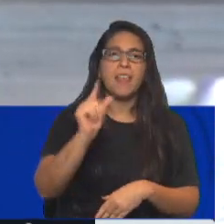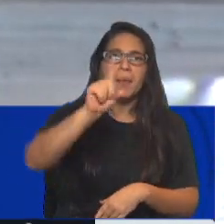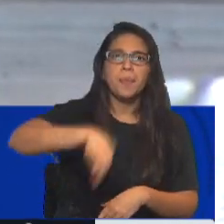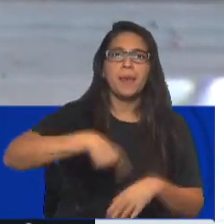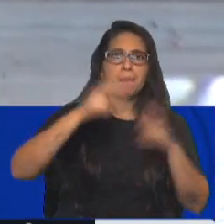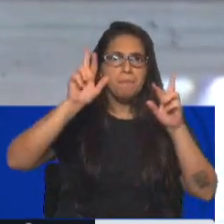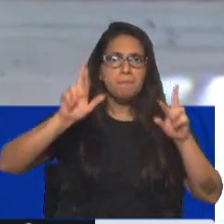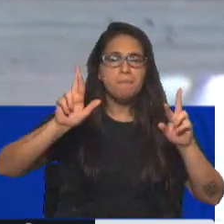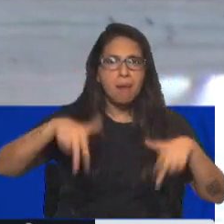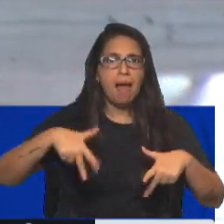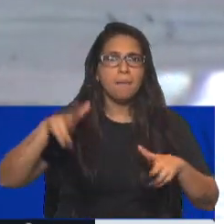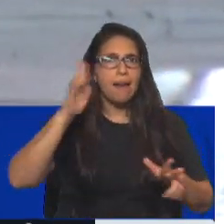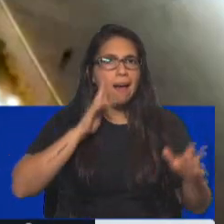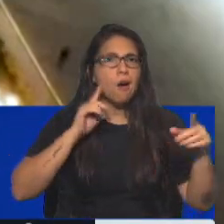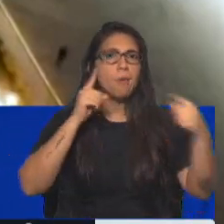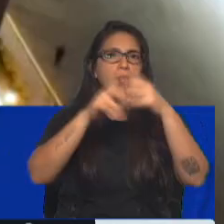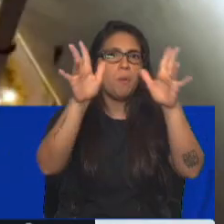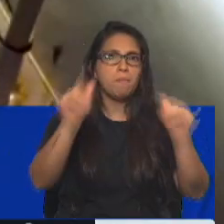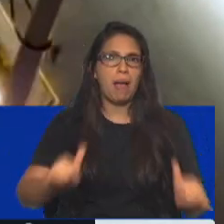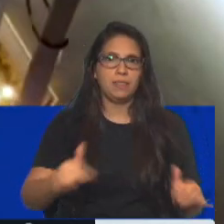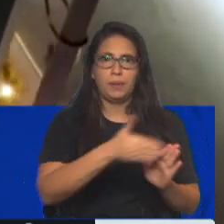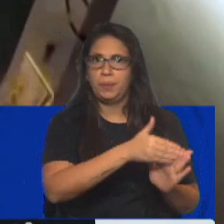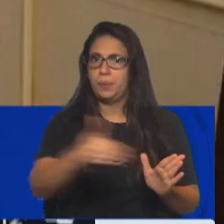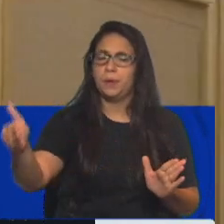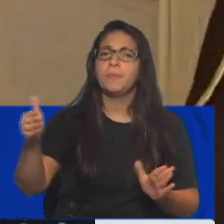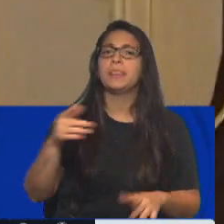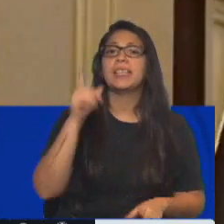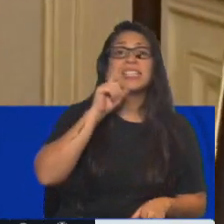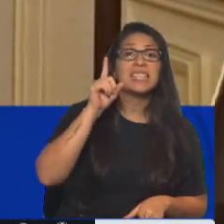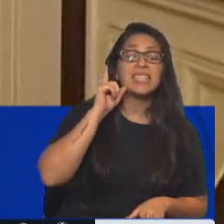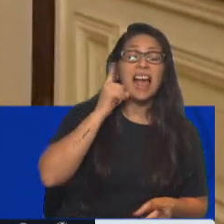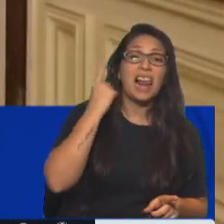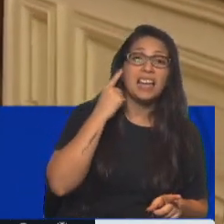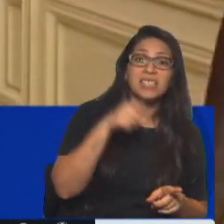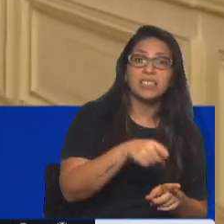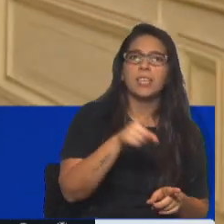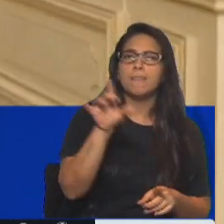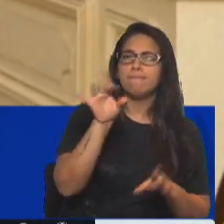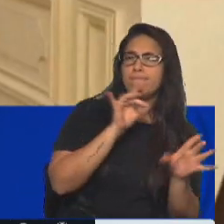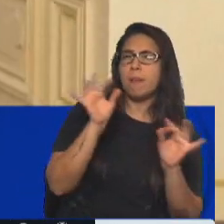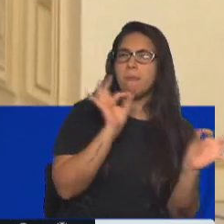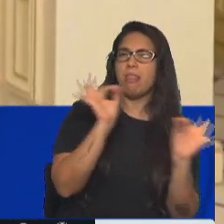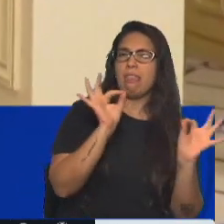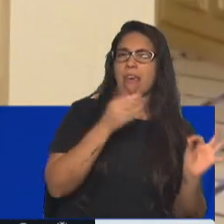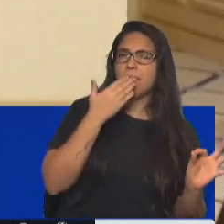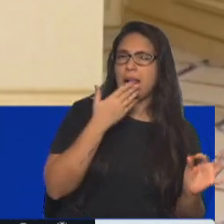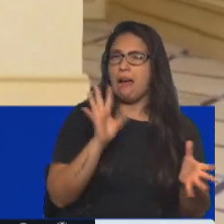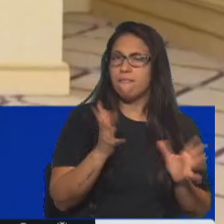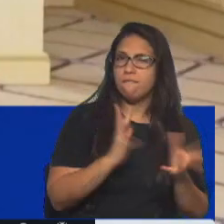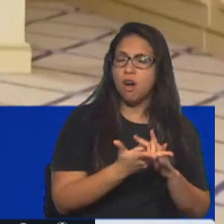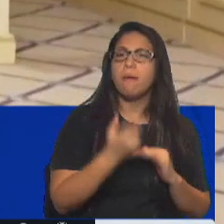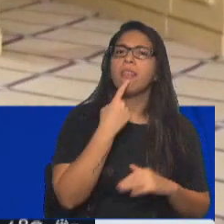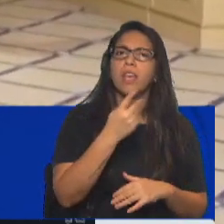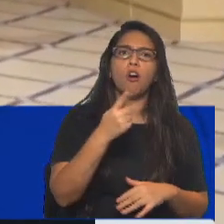paz. Tras el anuncio, Zelensky, eligiendo cuidadosamente las palabras, dijo que Kiev aceptará la